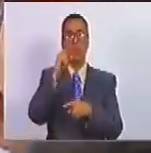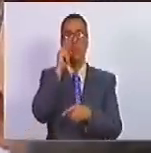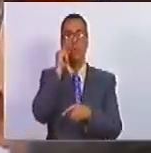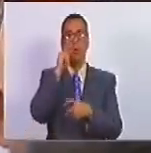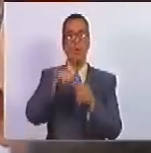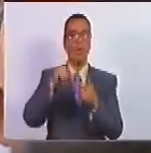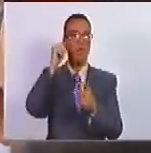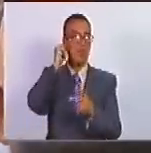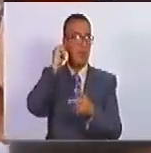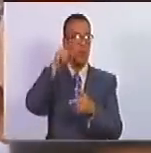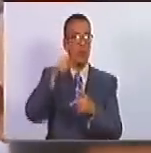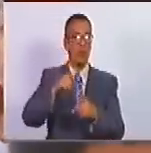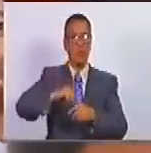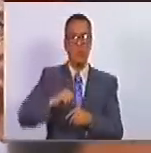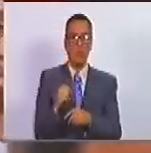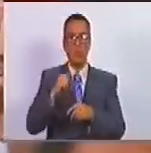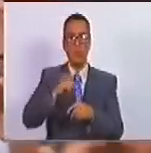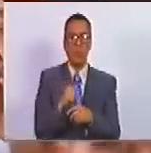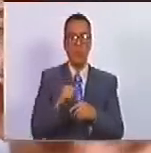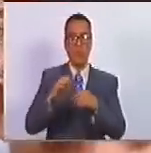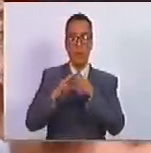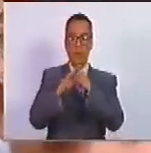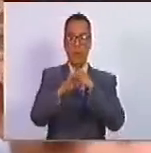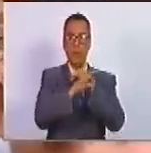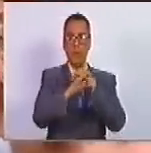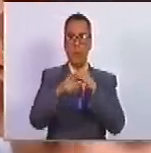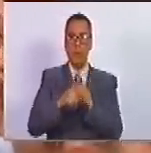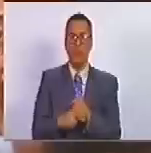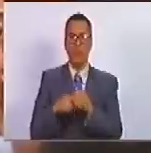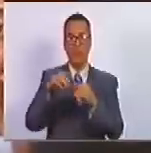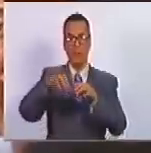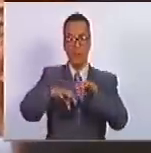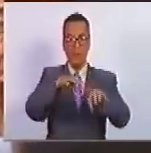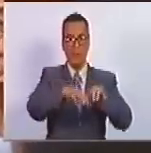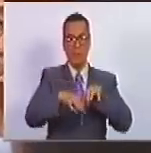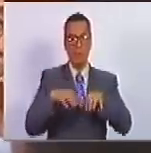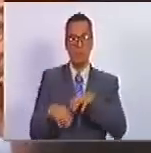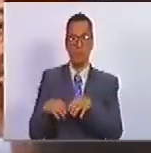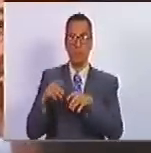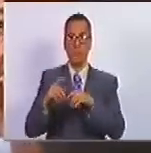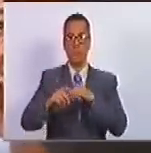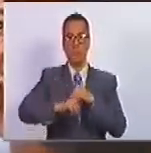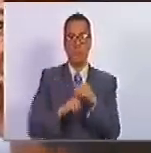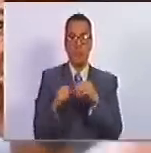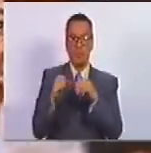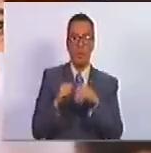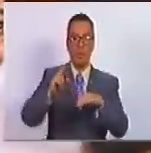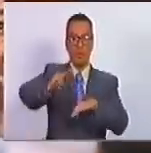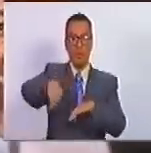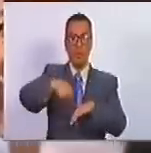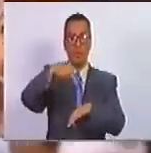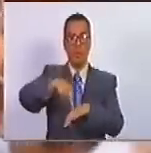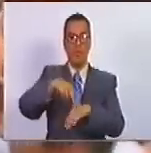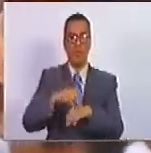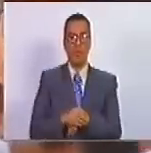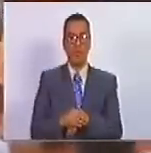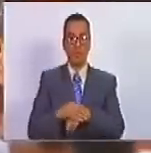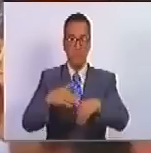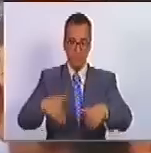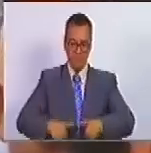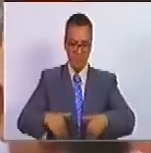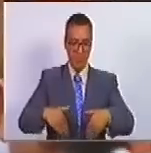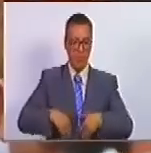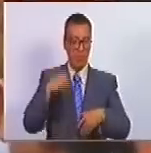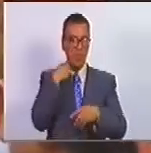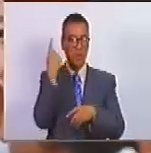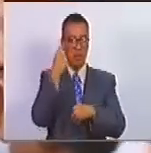hombres y mujeres que están en las policías municipales, estadales, en la Policía Nacional, con el esfuerzo